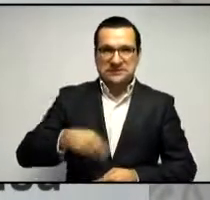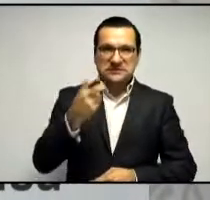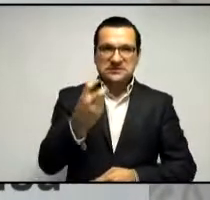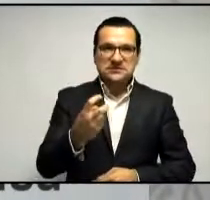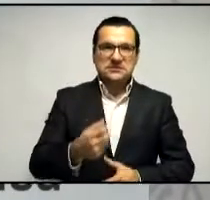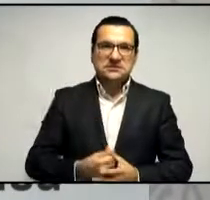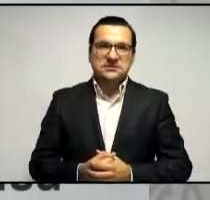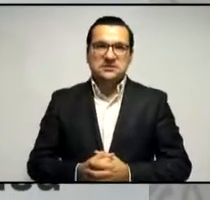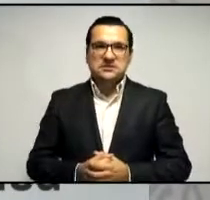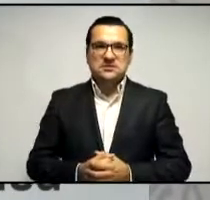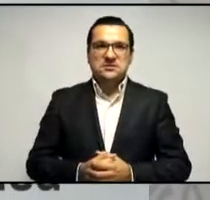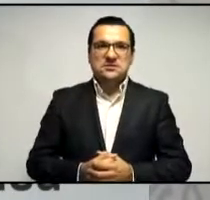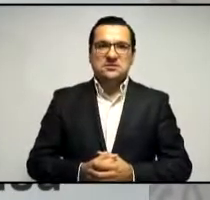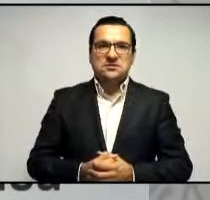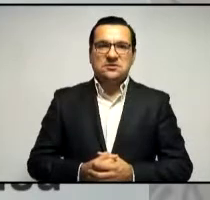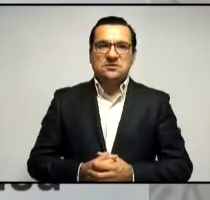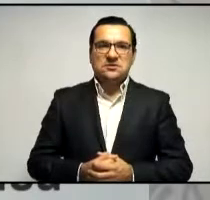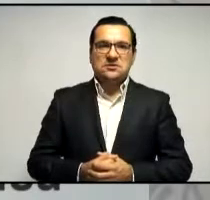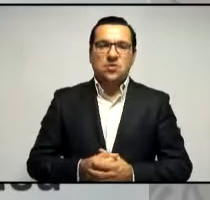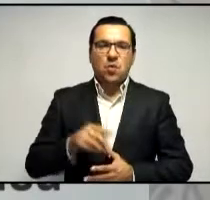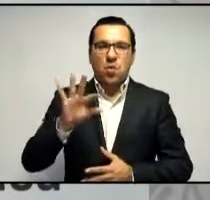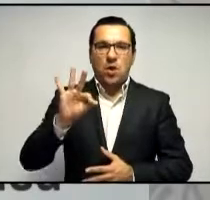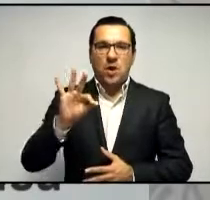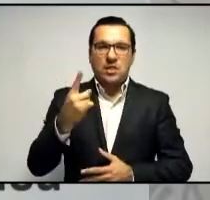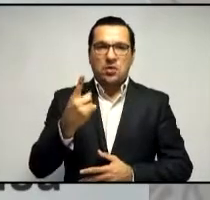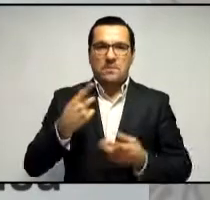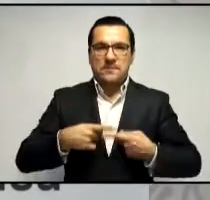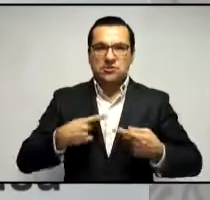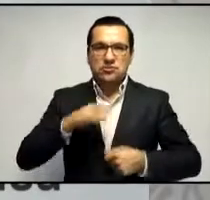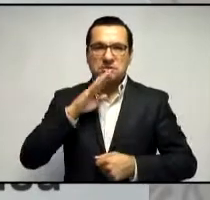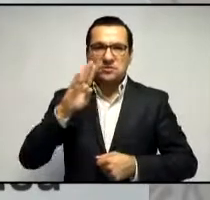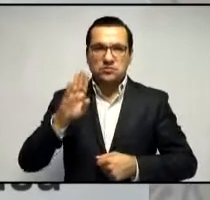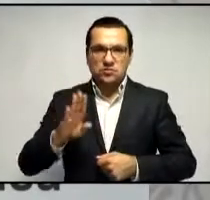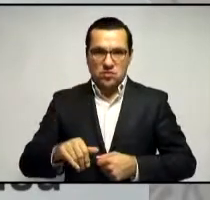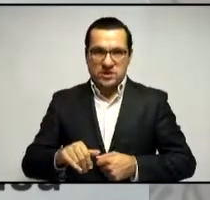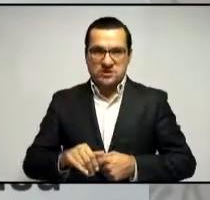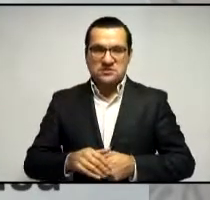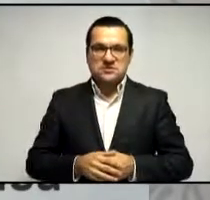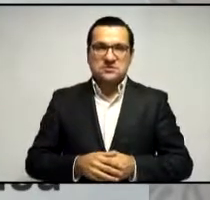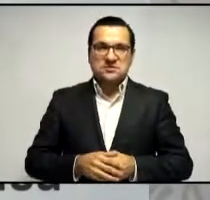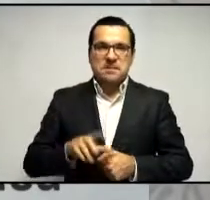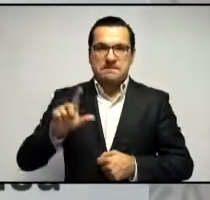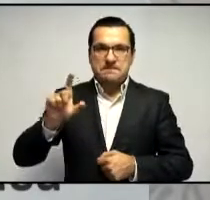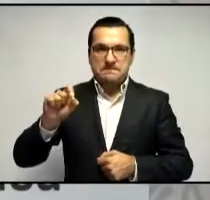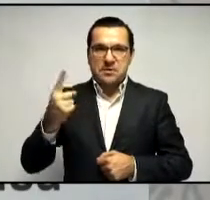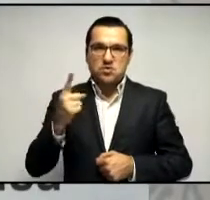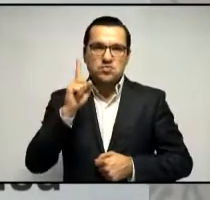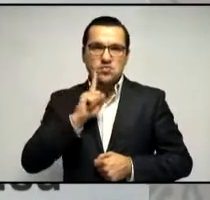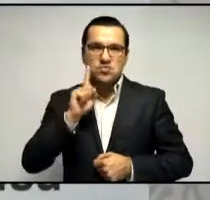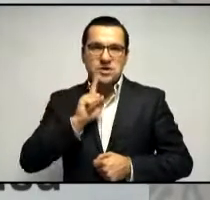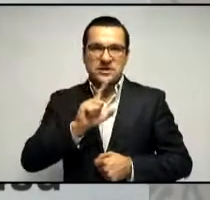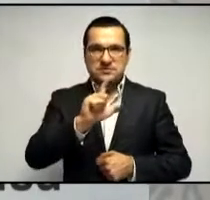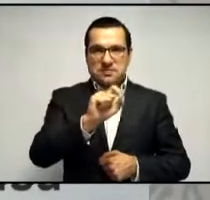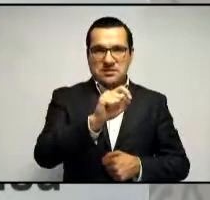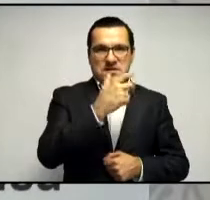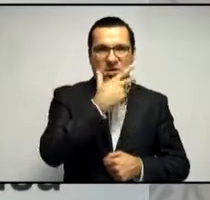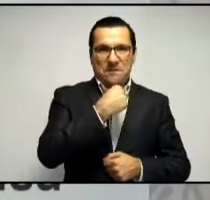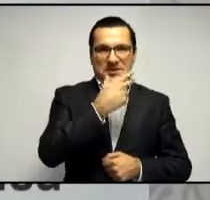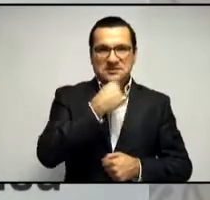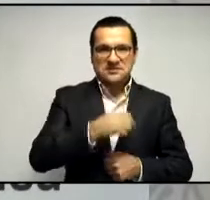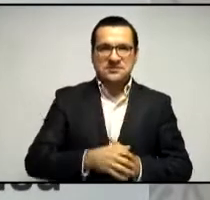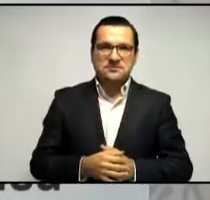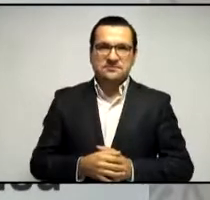virus los 41 fallecimientos ocurrieron en 21 mujeres y 20 hombres